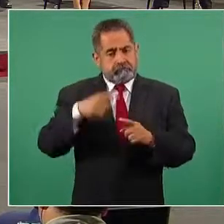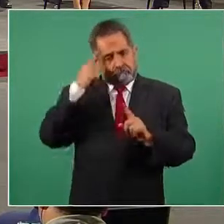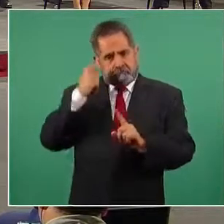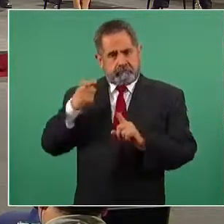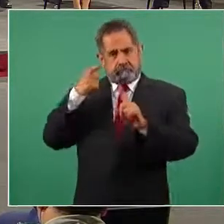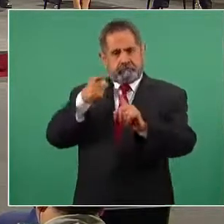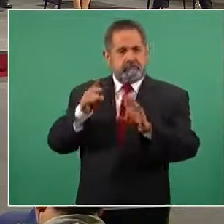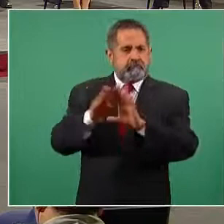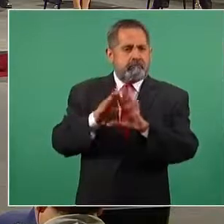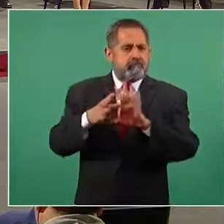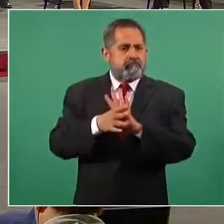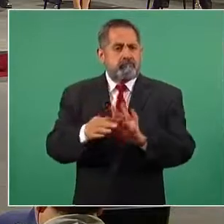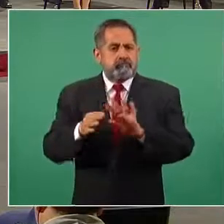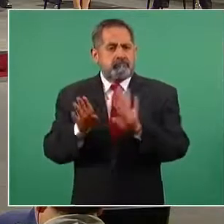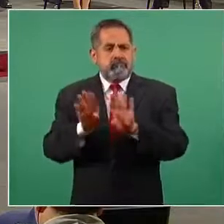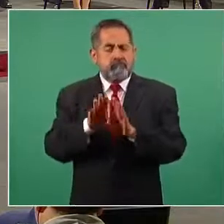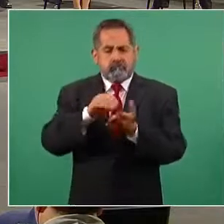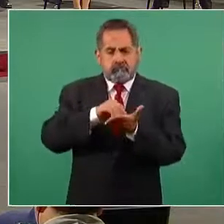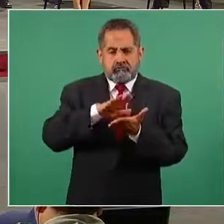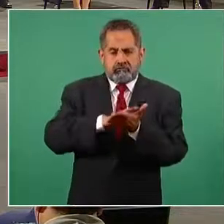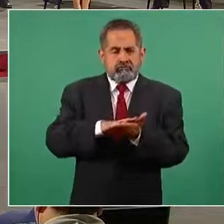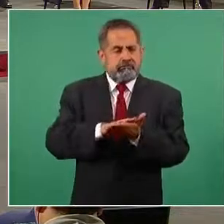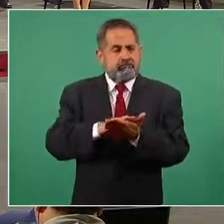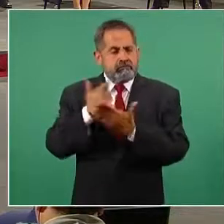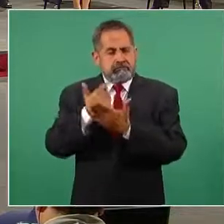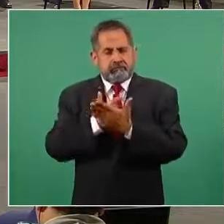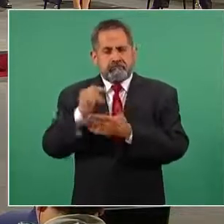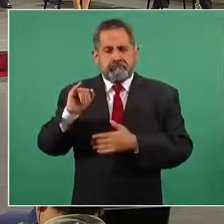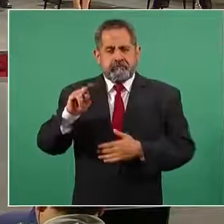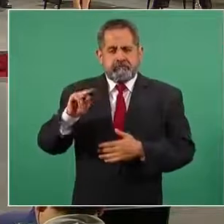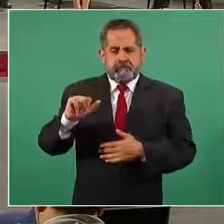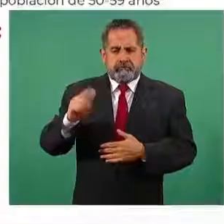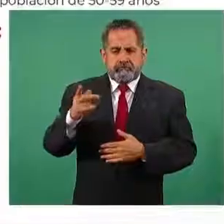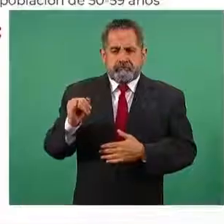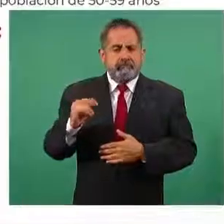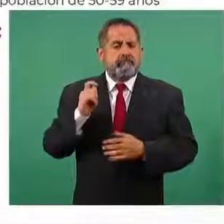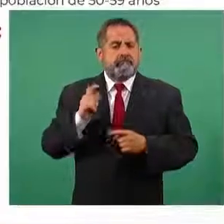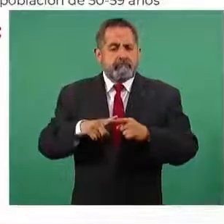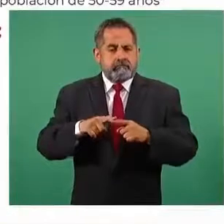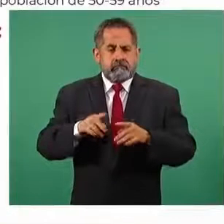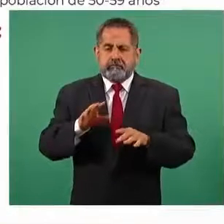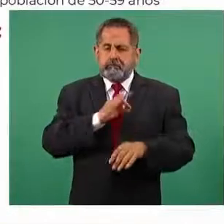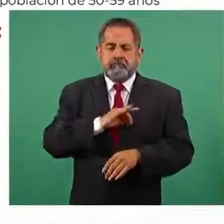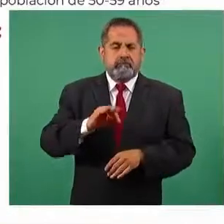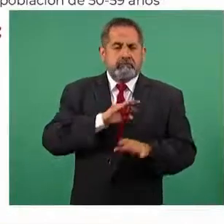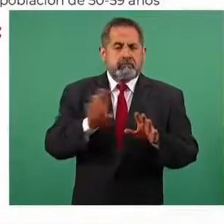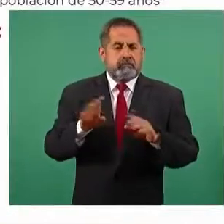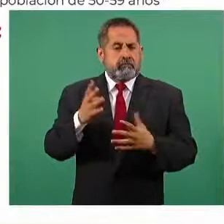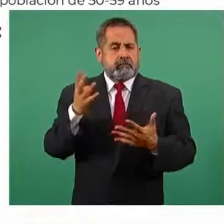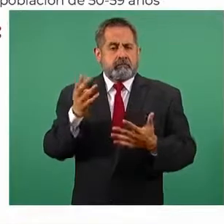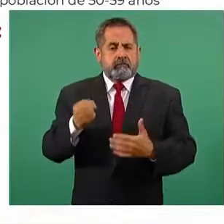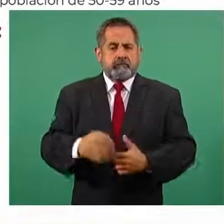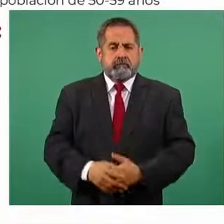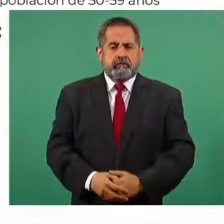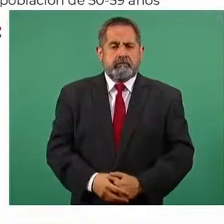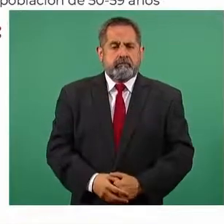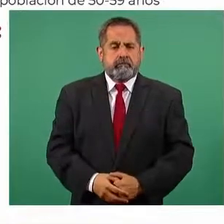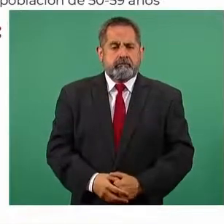tenemos con base en los datos del censo del INEGI es llegar al menos a